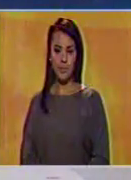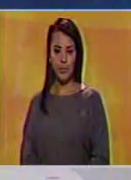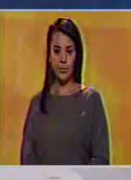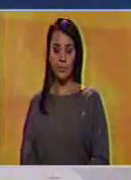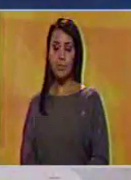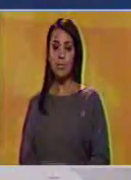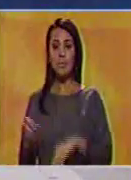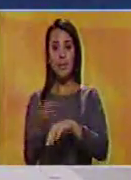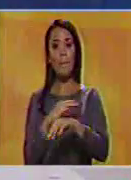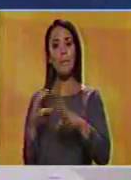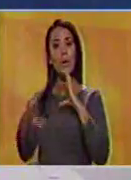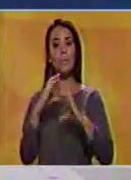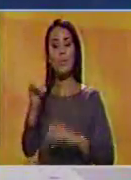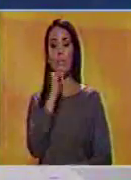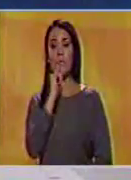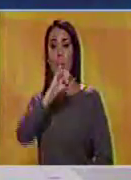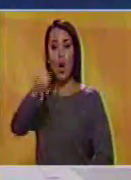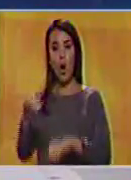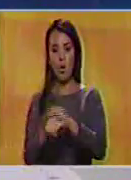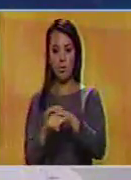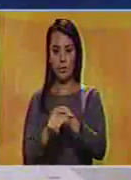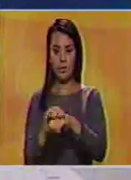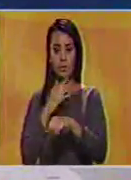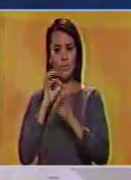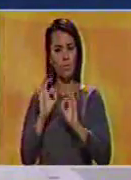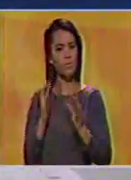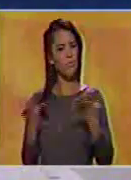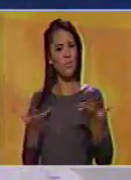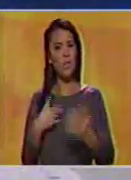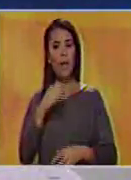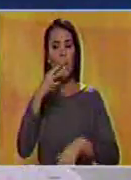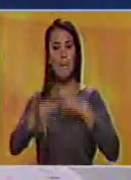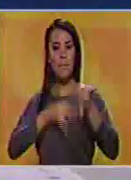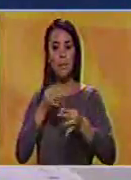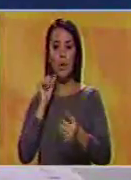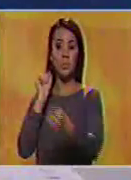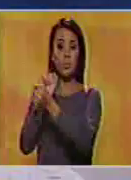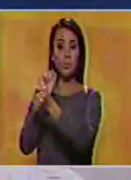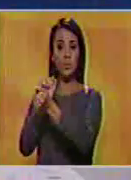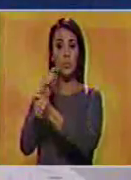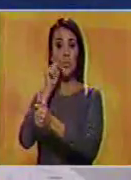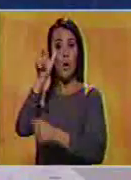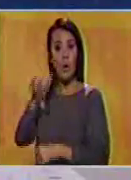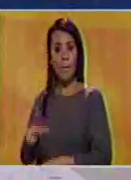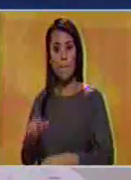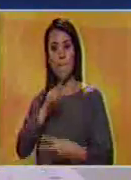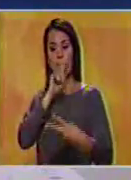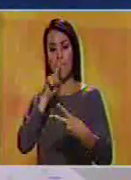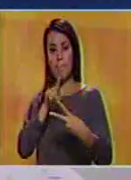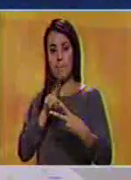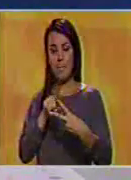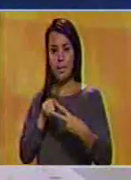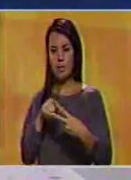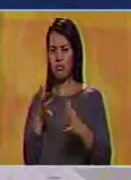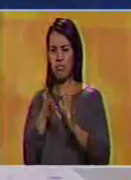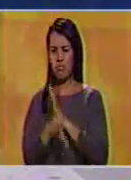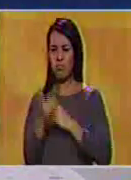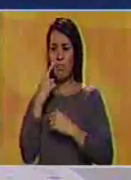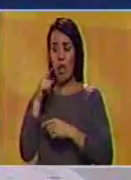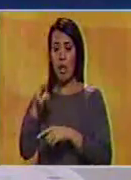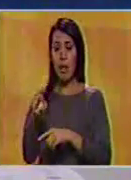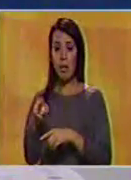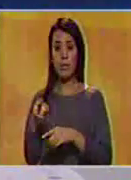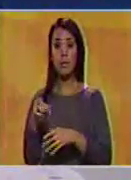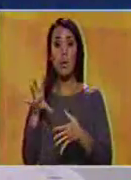el ministro de comunicación e información jorge rodríguez se dio parte sobre la detención de herber en manuel rivas vivas quien presuntamente